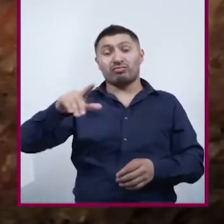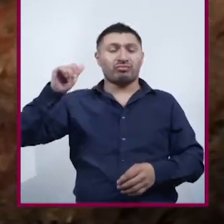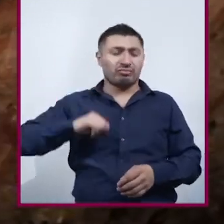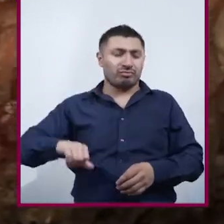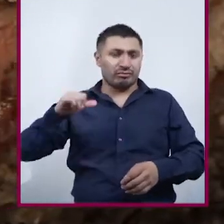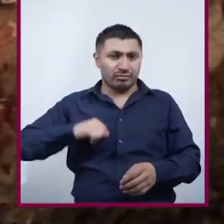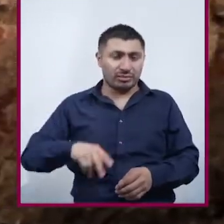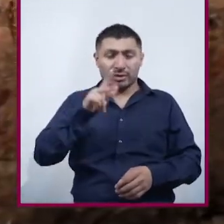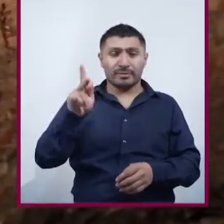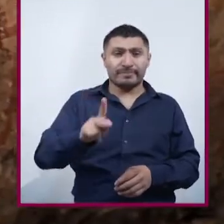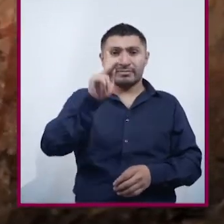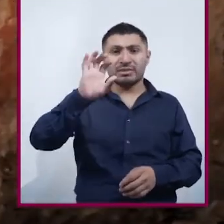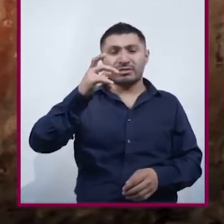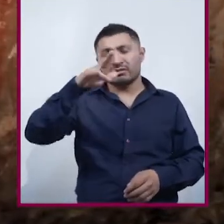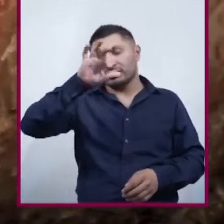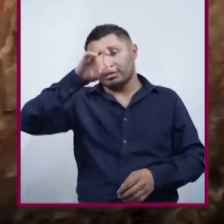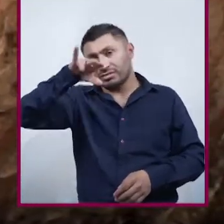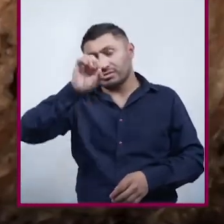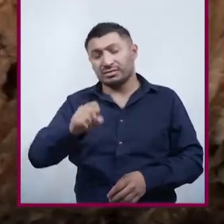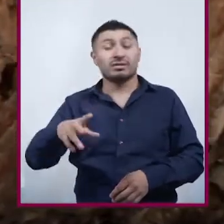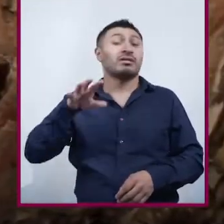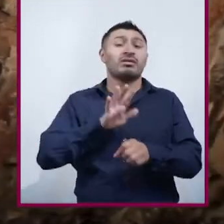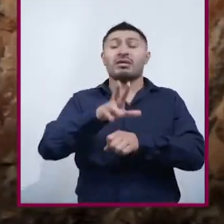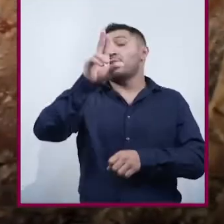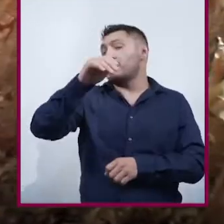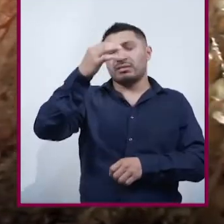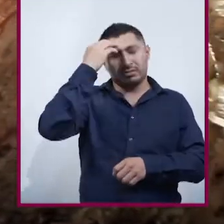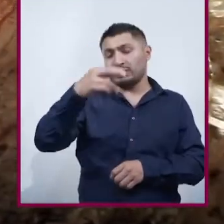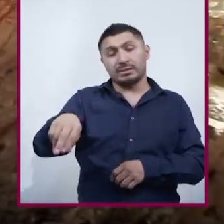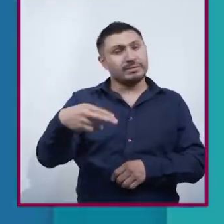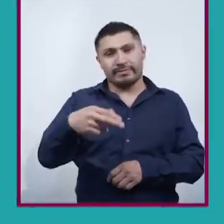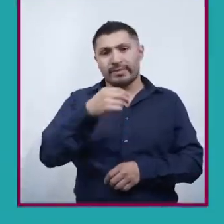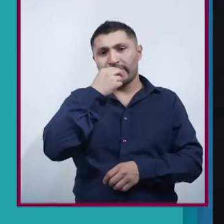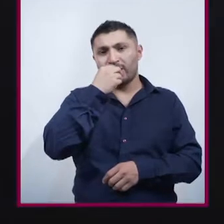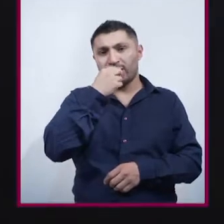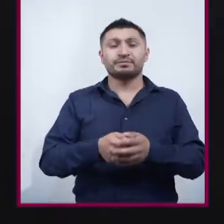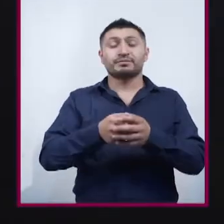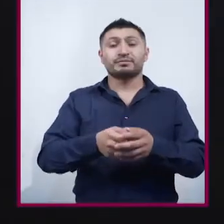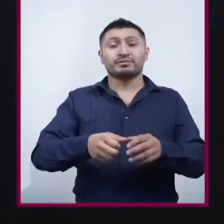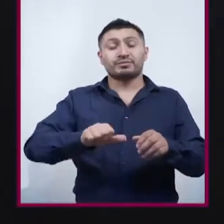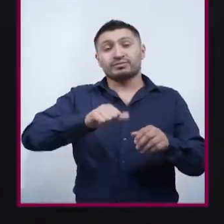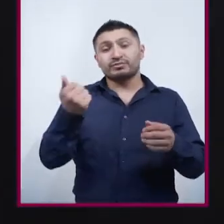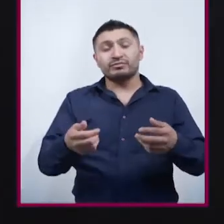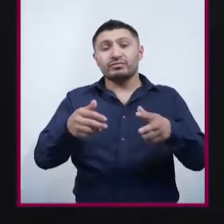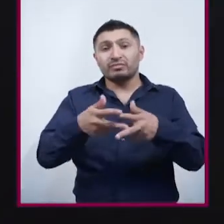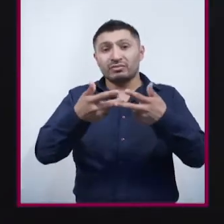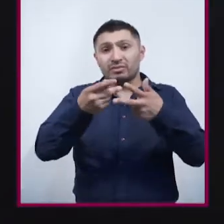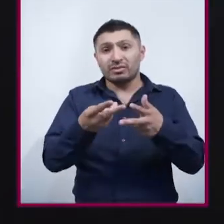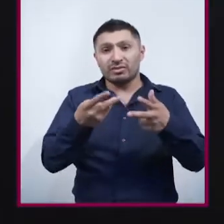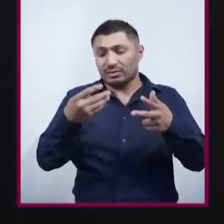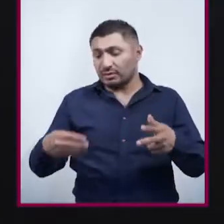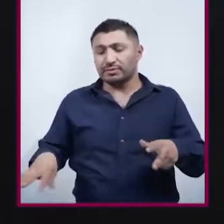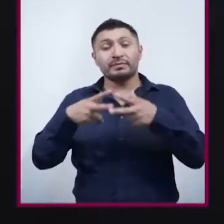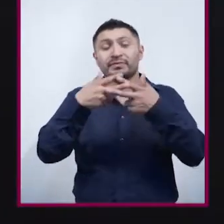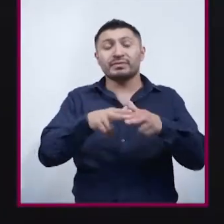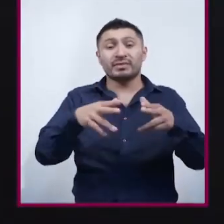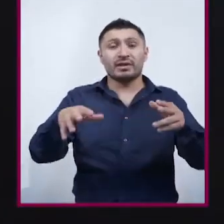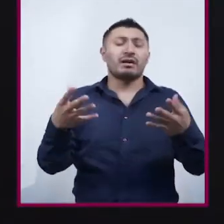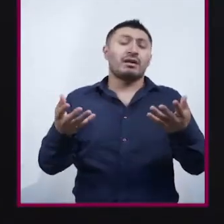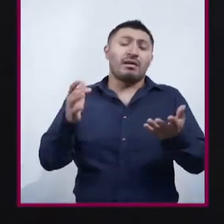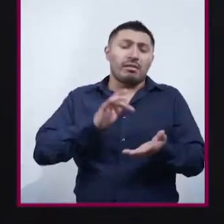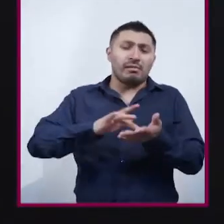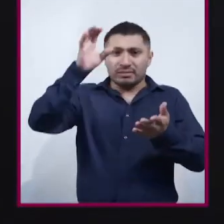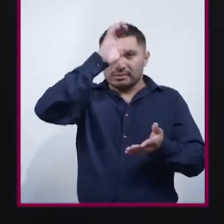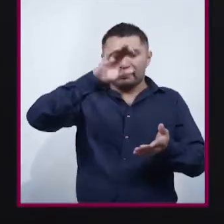pueblo amerindio cochiníes, de los cuales no se conoce su nombre. Otra herramienta de gran apoyo para los